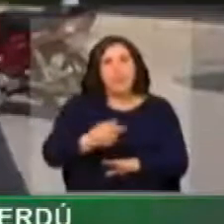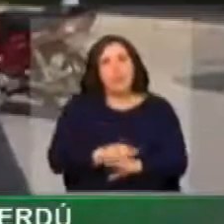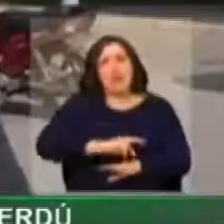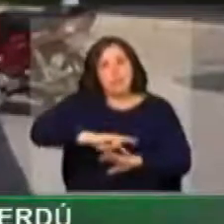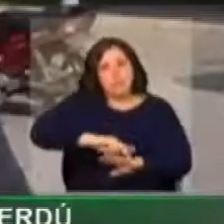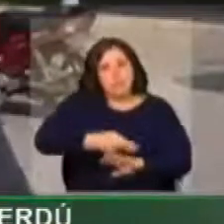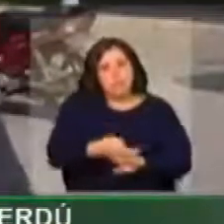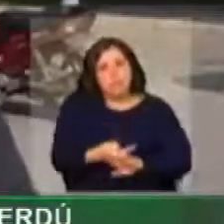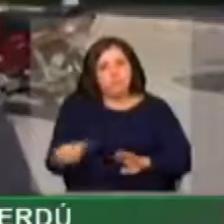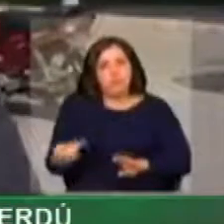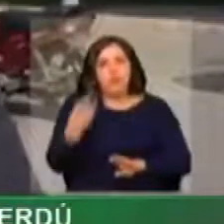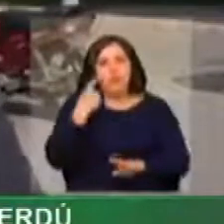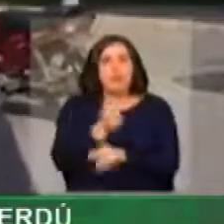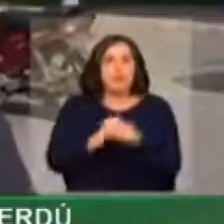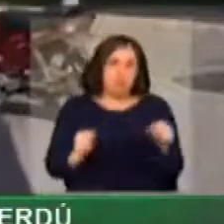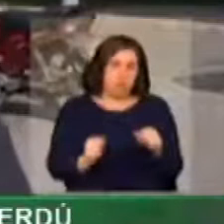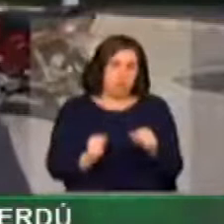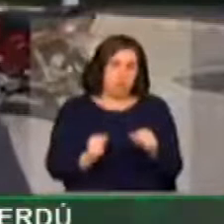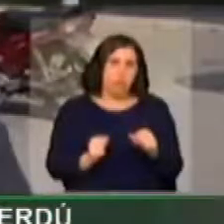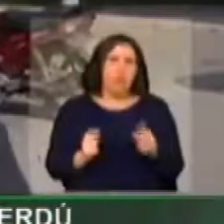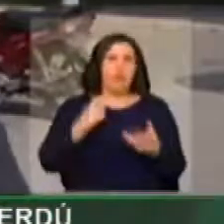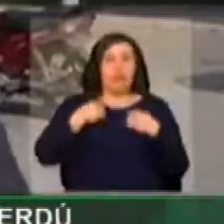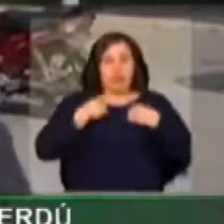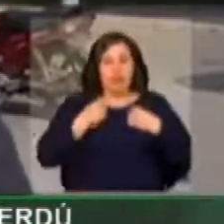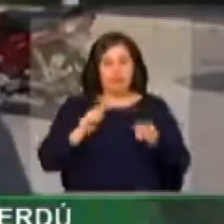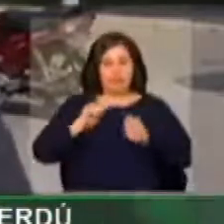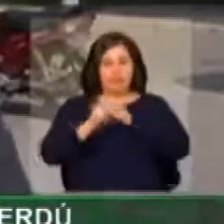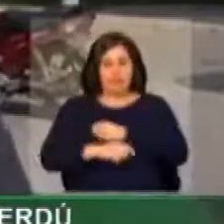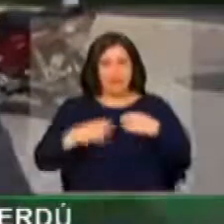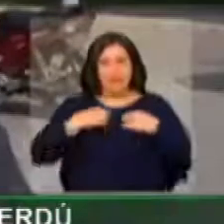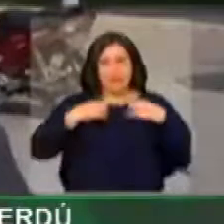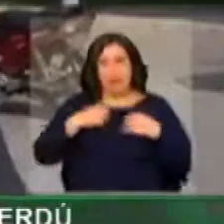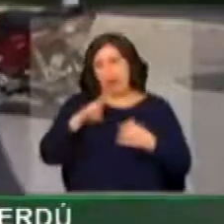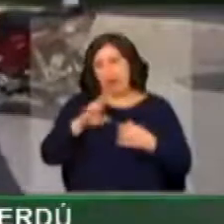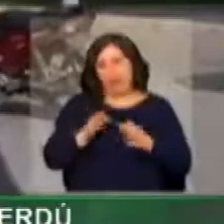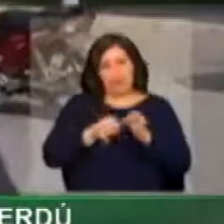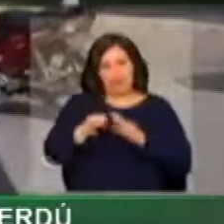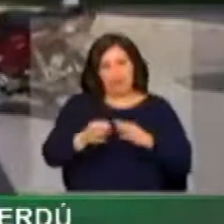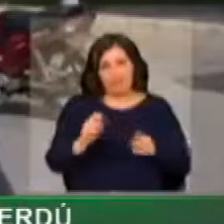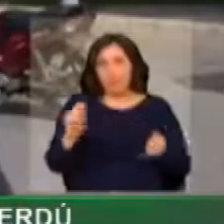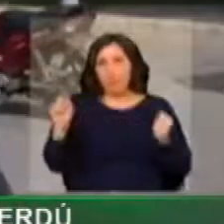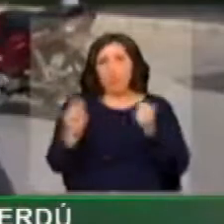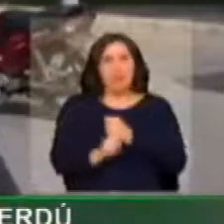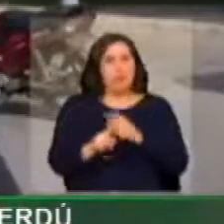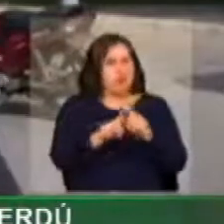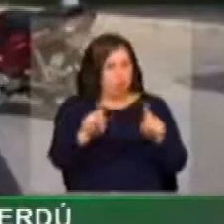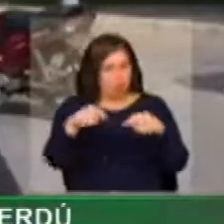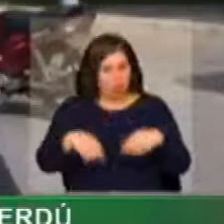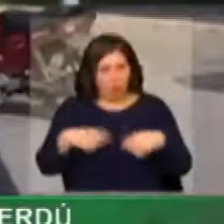hasta que logró salir. Ahí se cambia de ropa a 20 metros del lugar. No es esa ropa